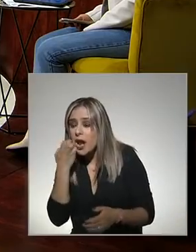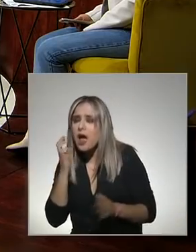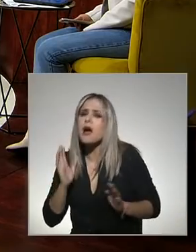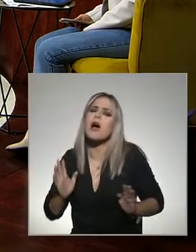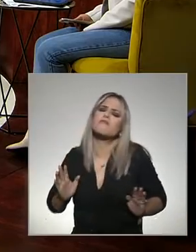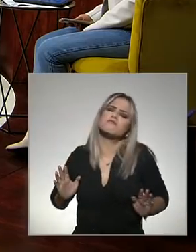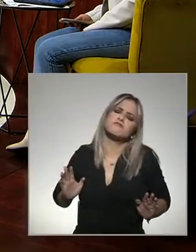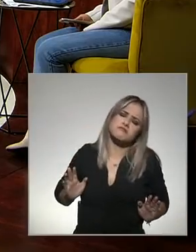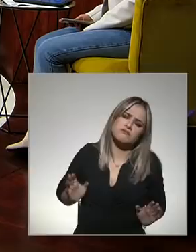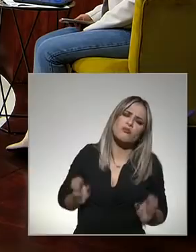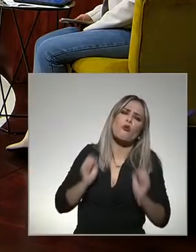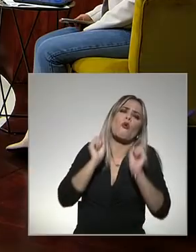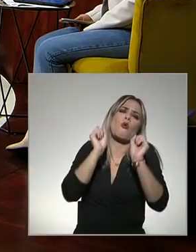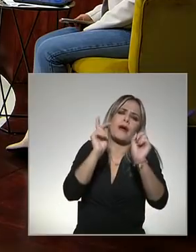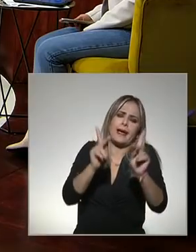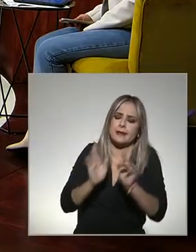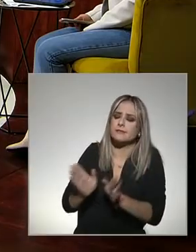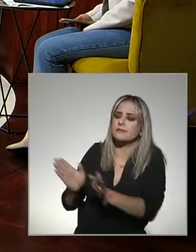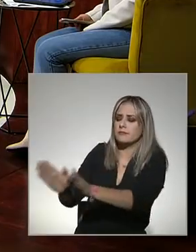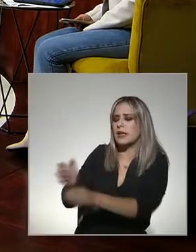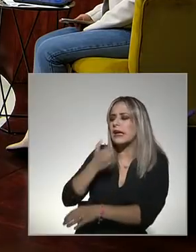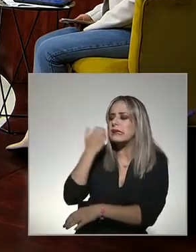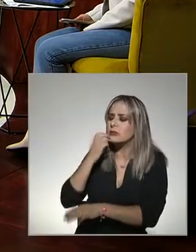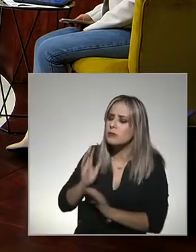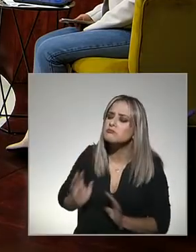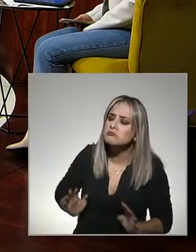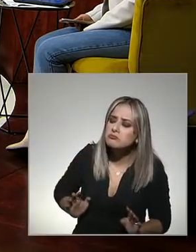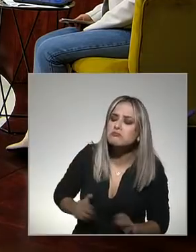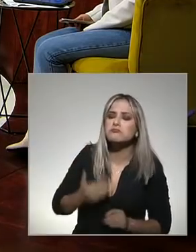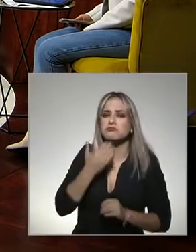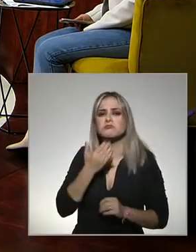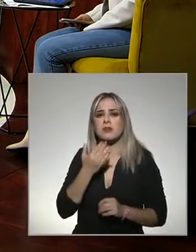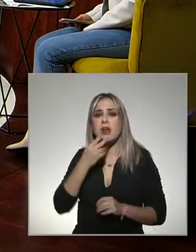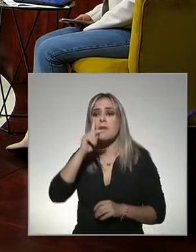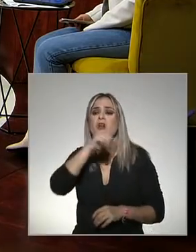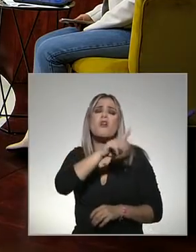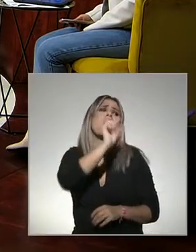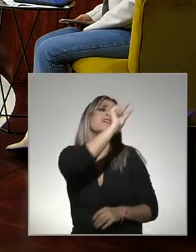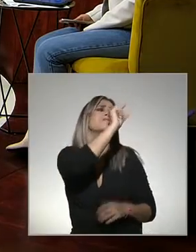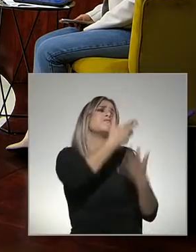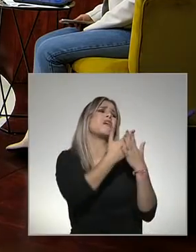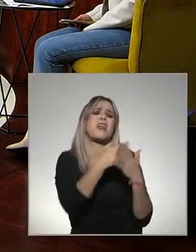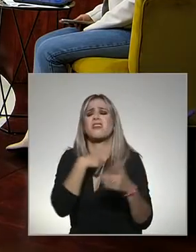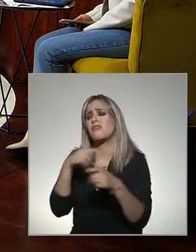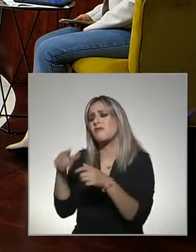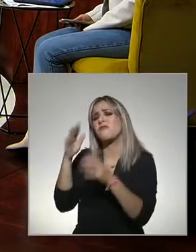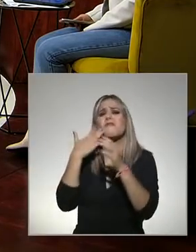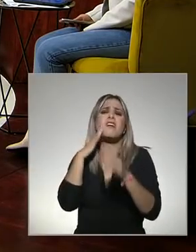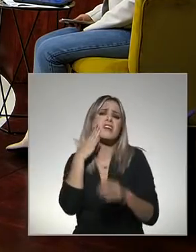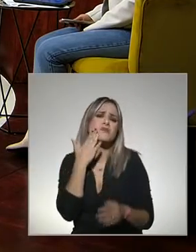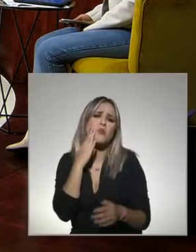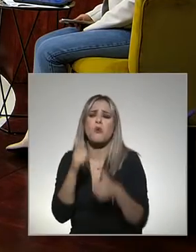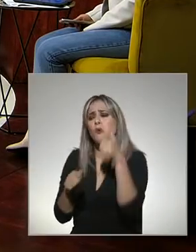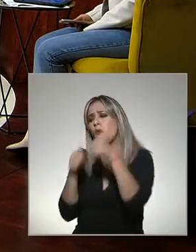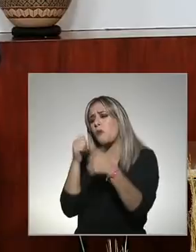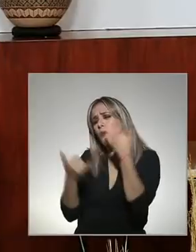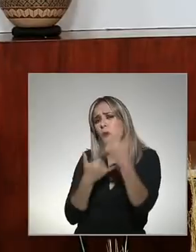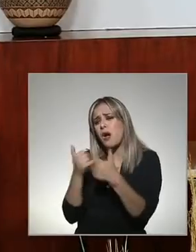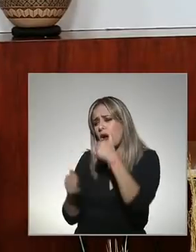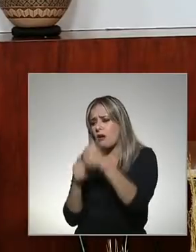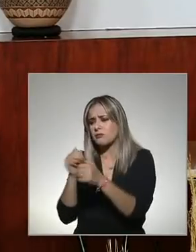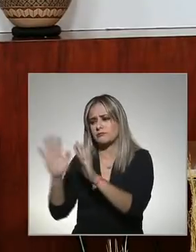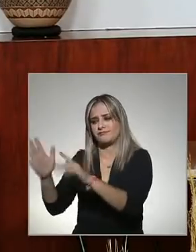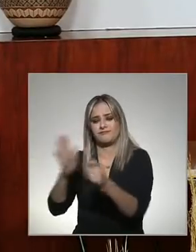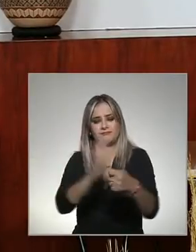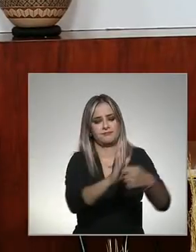flexibilidad en un determinado momento. Pero si está simplemente en la cotidianidad de la, del videojuego, por supuesto que lo puedo